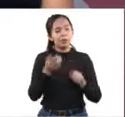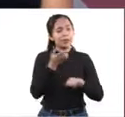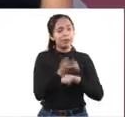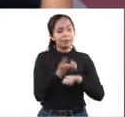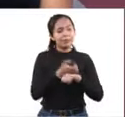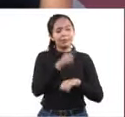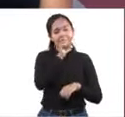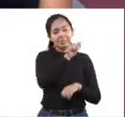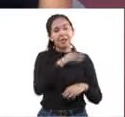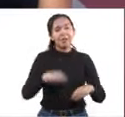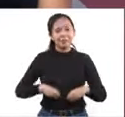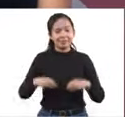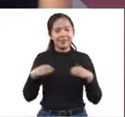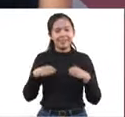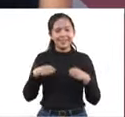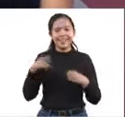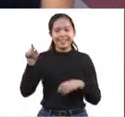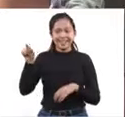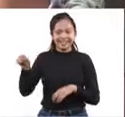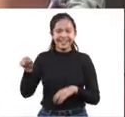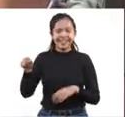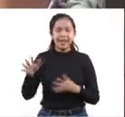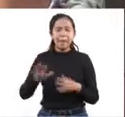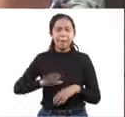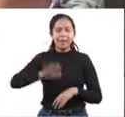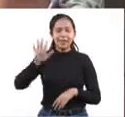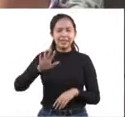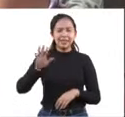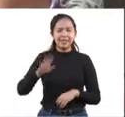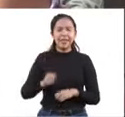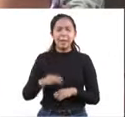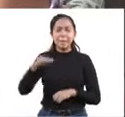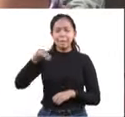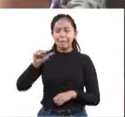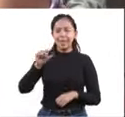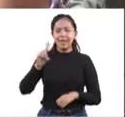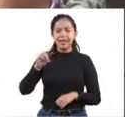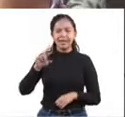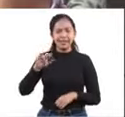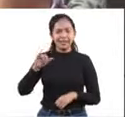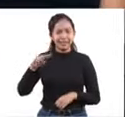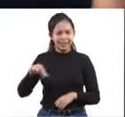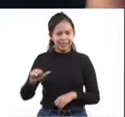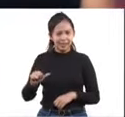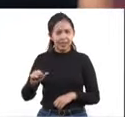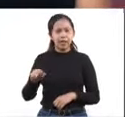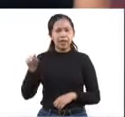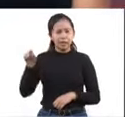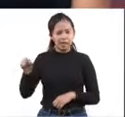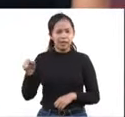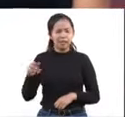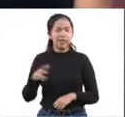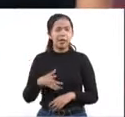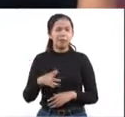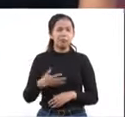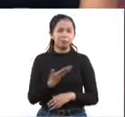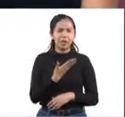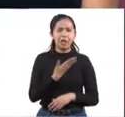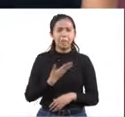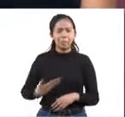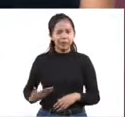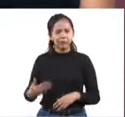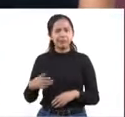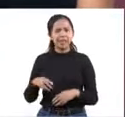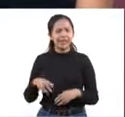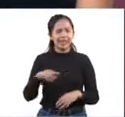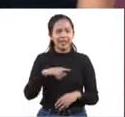la madrina, es la abuelita de los Dreamers, ella es una líder nacional y también es la primera